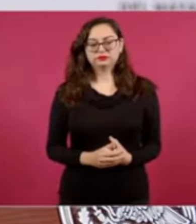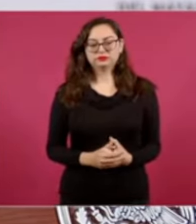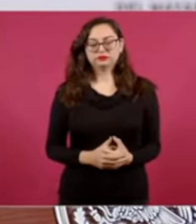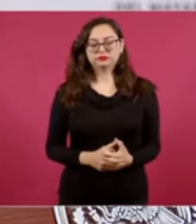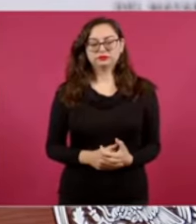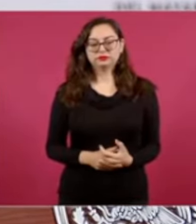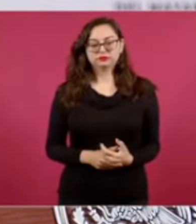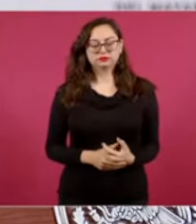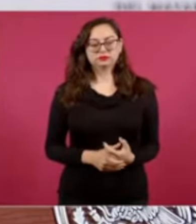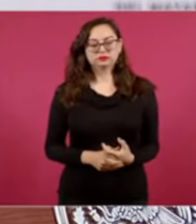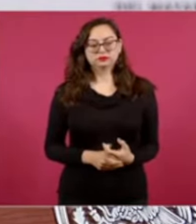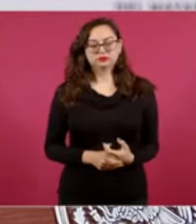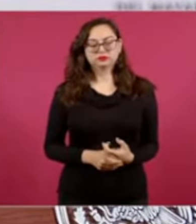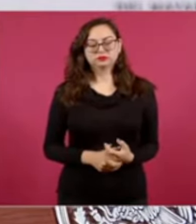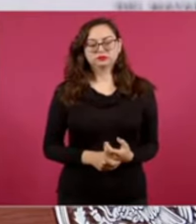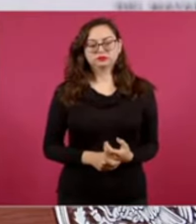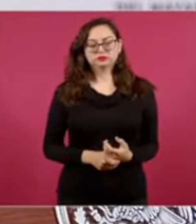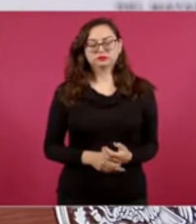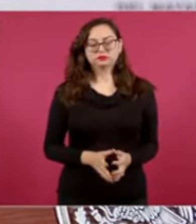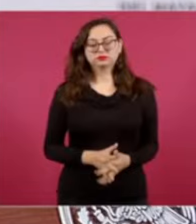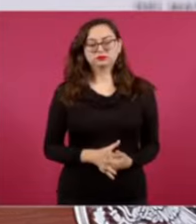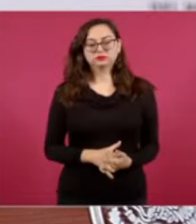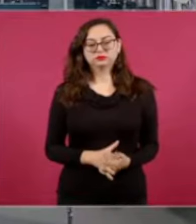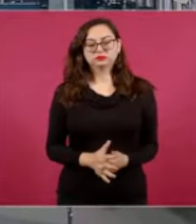A ver si la encuentran. Mira,